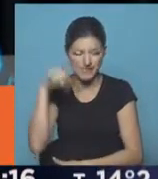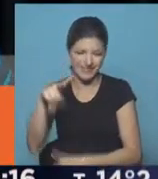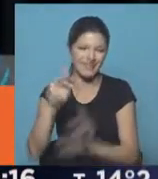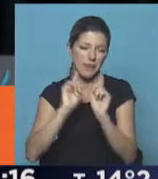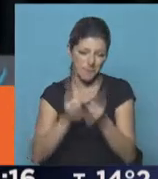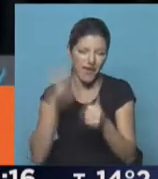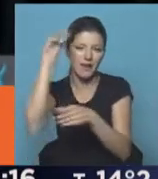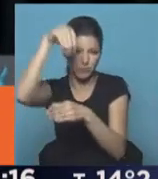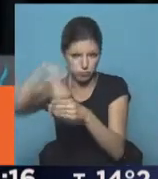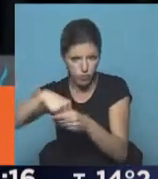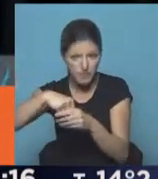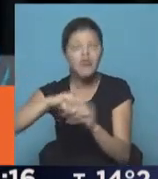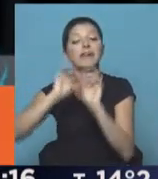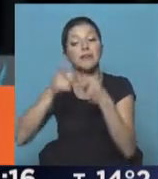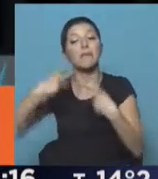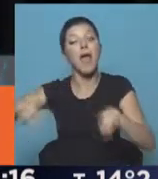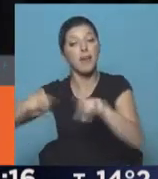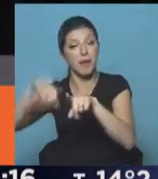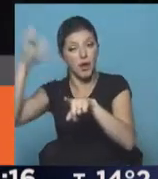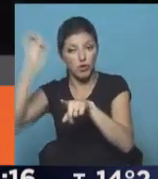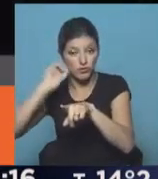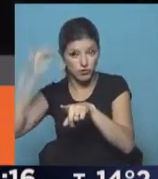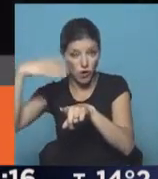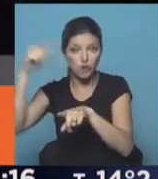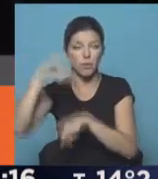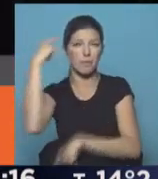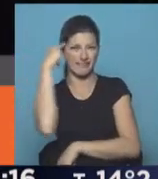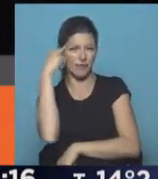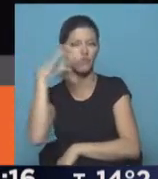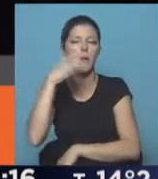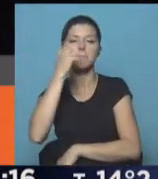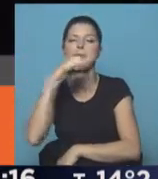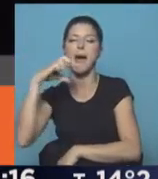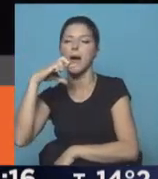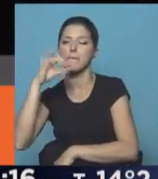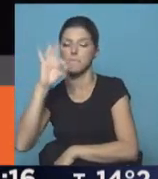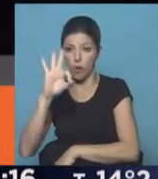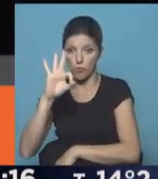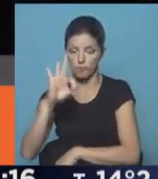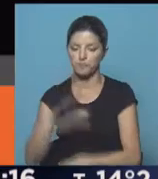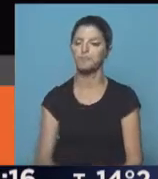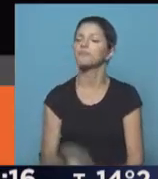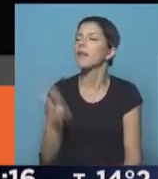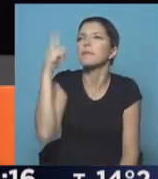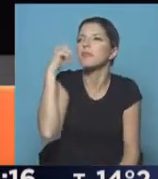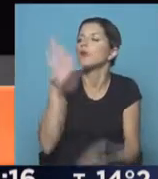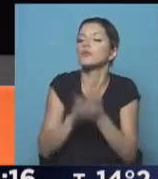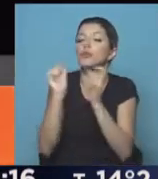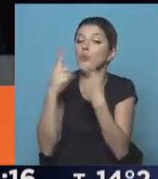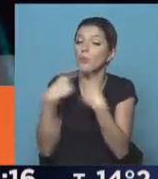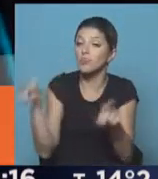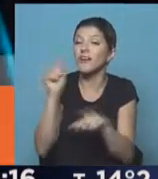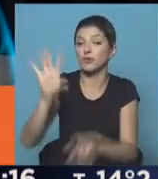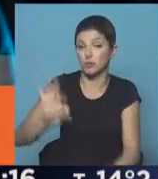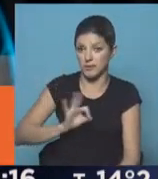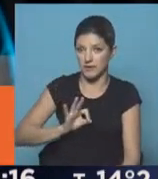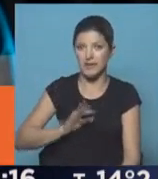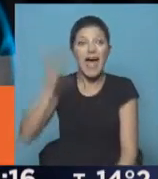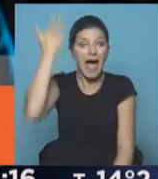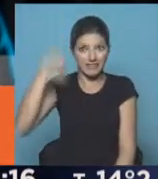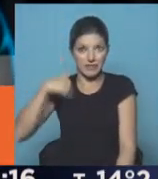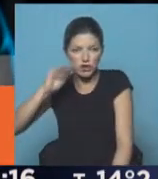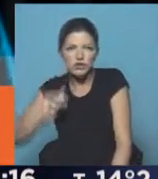bueno, Hermano Sol, que es la canción que le hice a Papo. ¿Qué te pasa con tus propias músicas y con la vida que te alcanzó? El sueño de mi infancia se